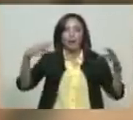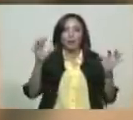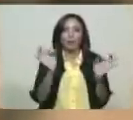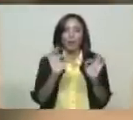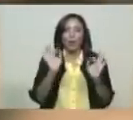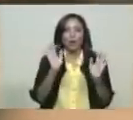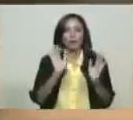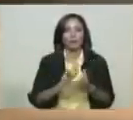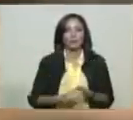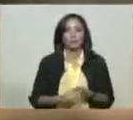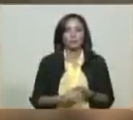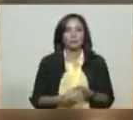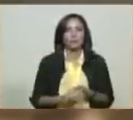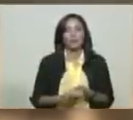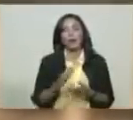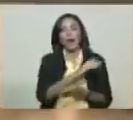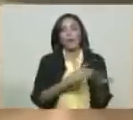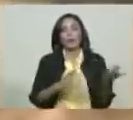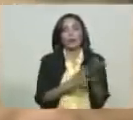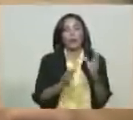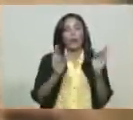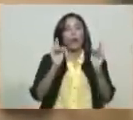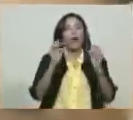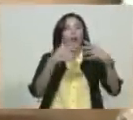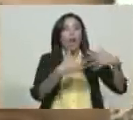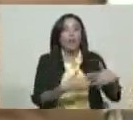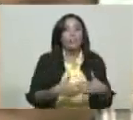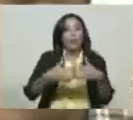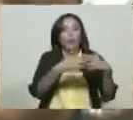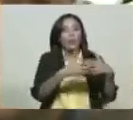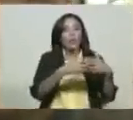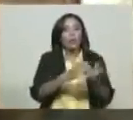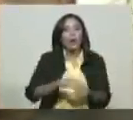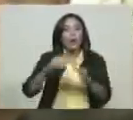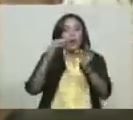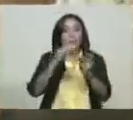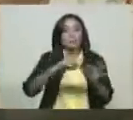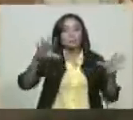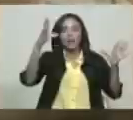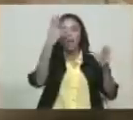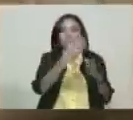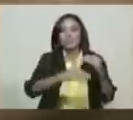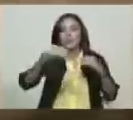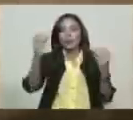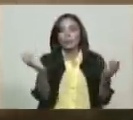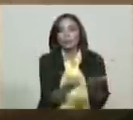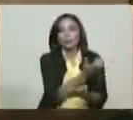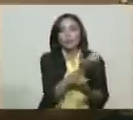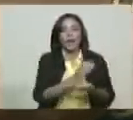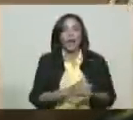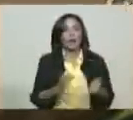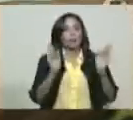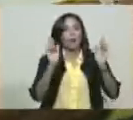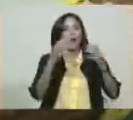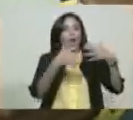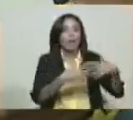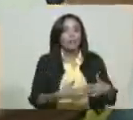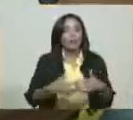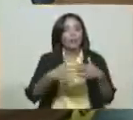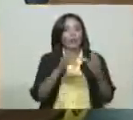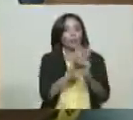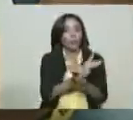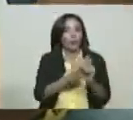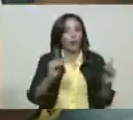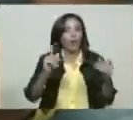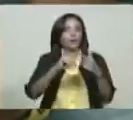Tocáramos el mapa del norte y desapareciera el imperialismo. Y Estados Unidos se convirtiera en una gran democracia respetuosa